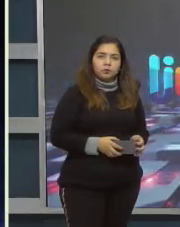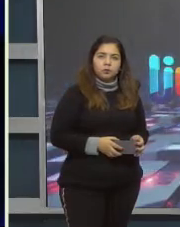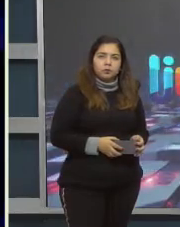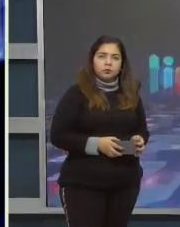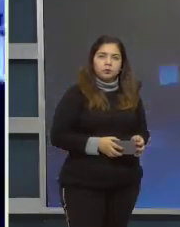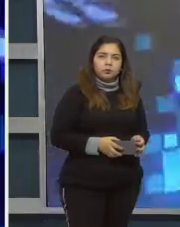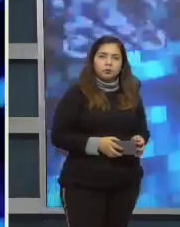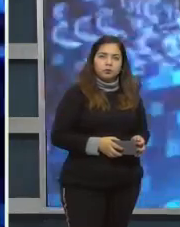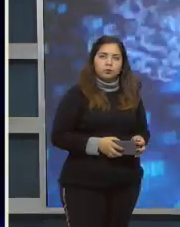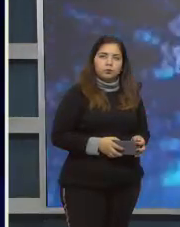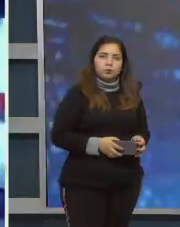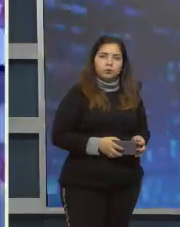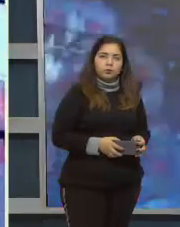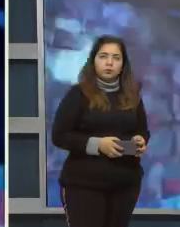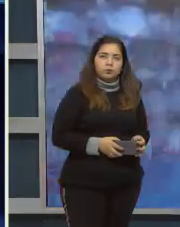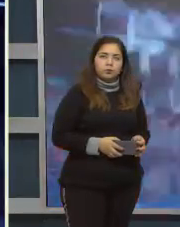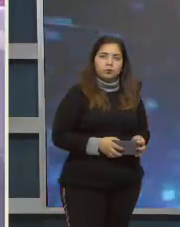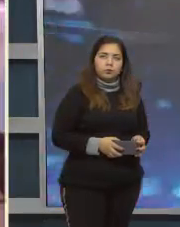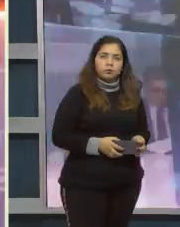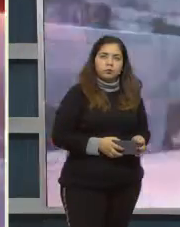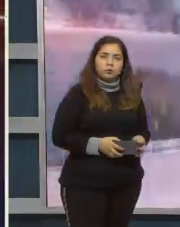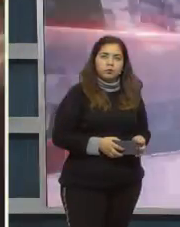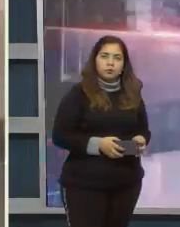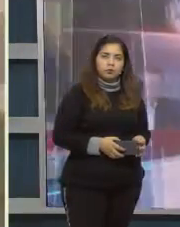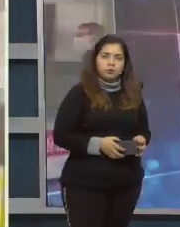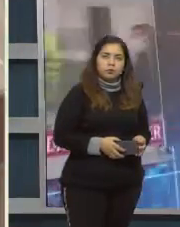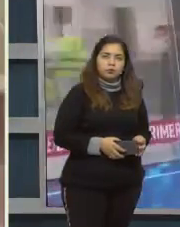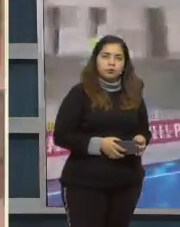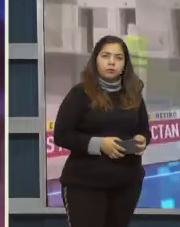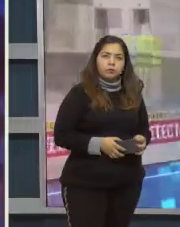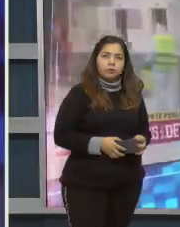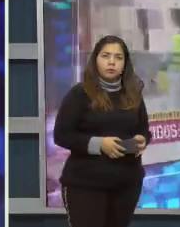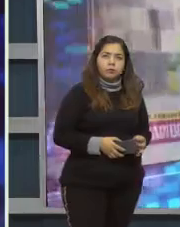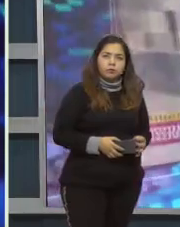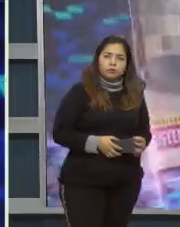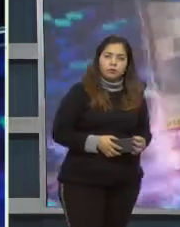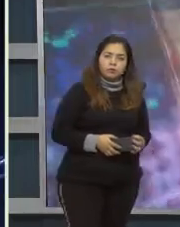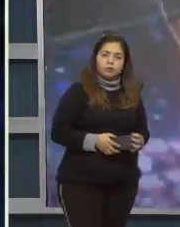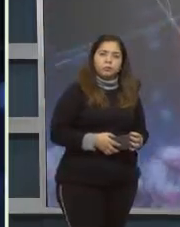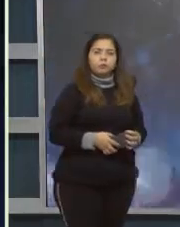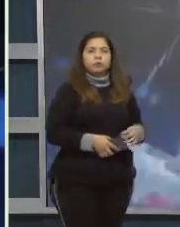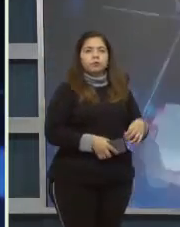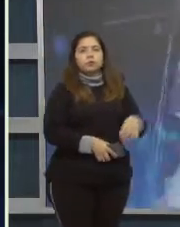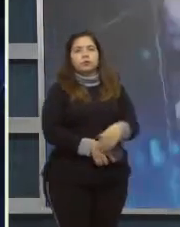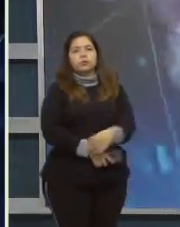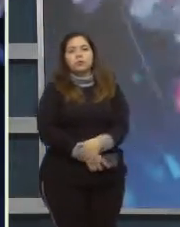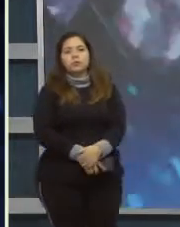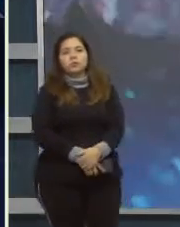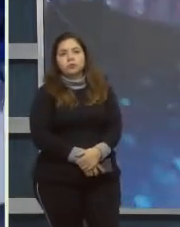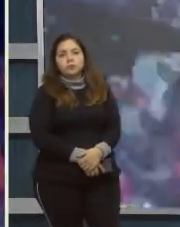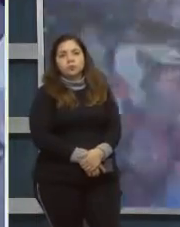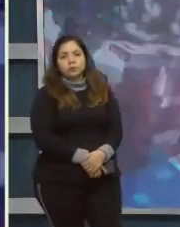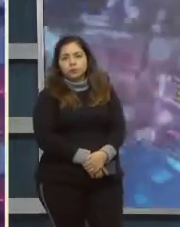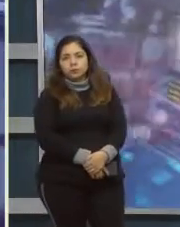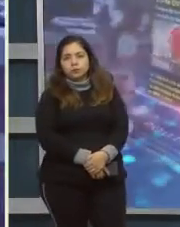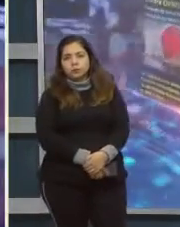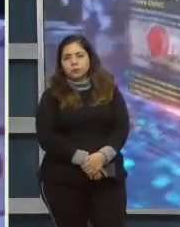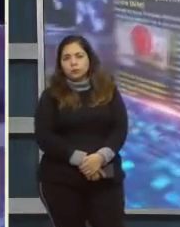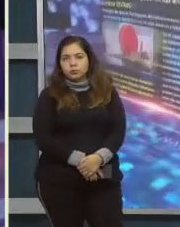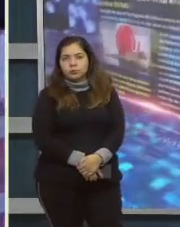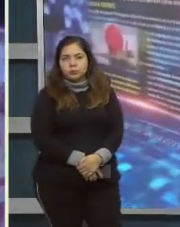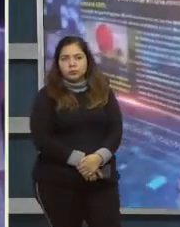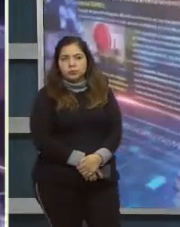totalidad de la universidad. Después, cada unidad va a tener que hacer sus adecuaciones, porque, insistimos, hay